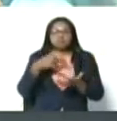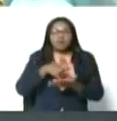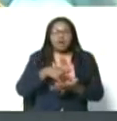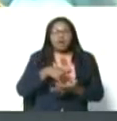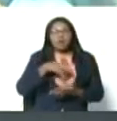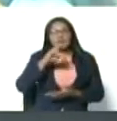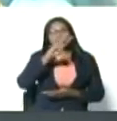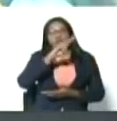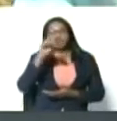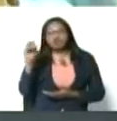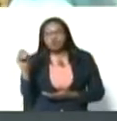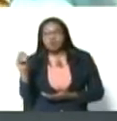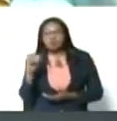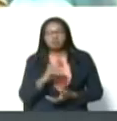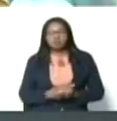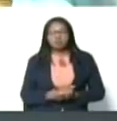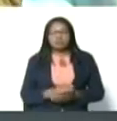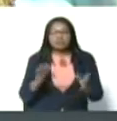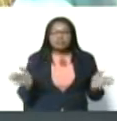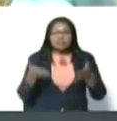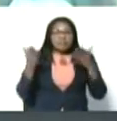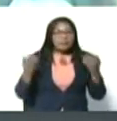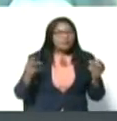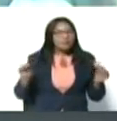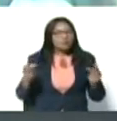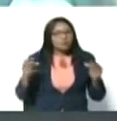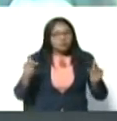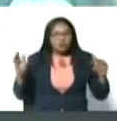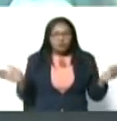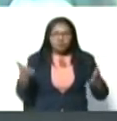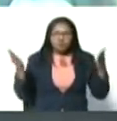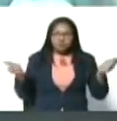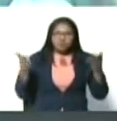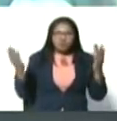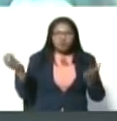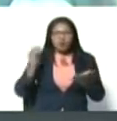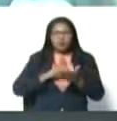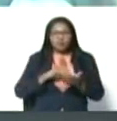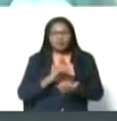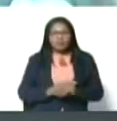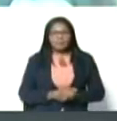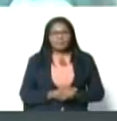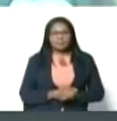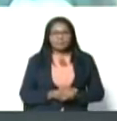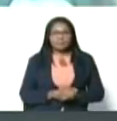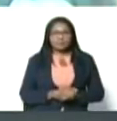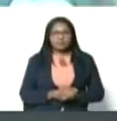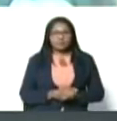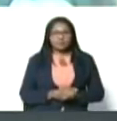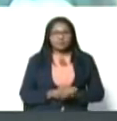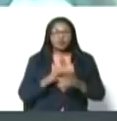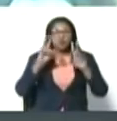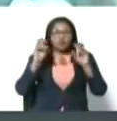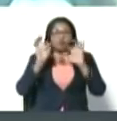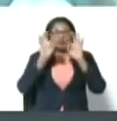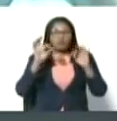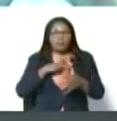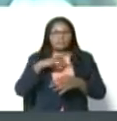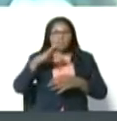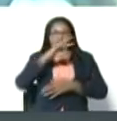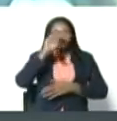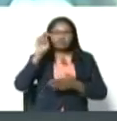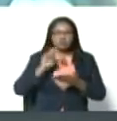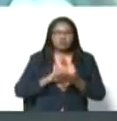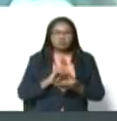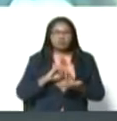Reparando, reconstruyendo, reactivando, reimpulsándolo todo. Es un nuevo espíritu nacional